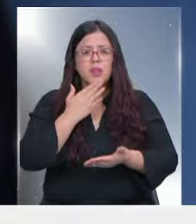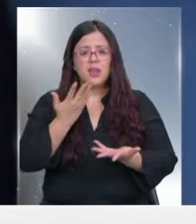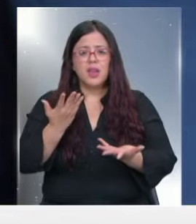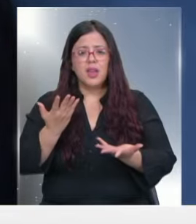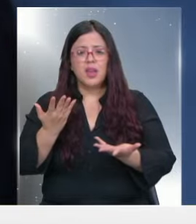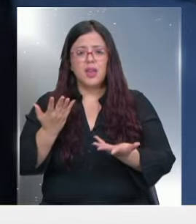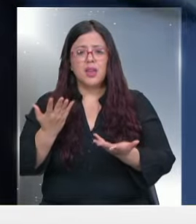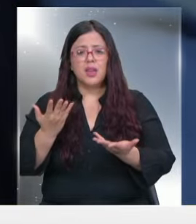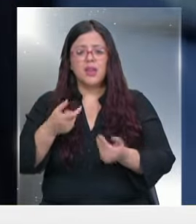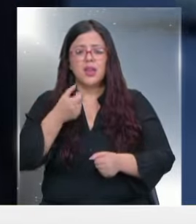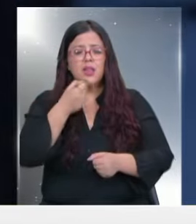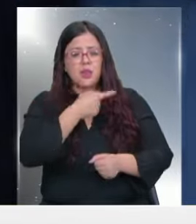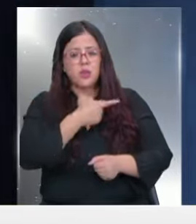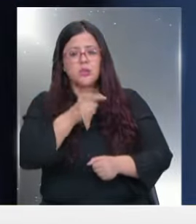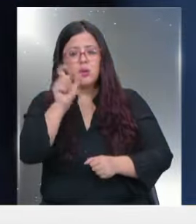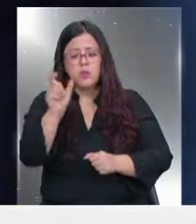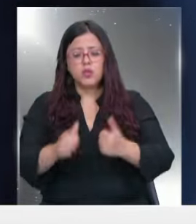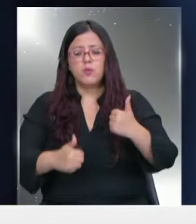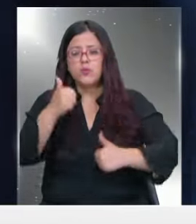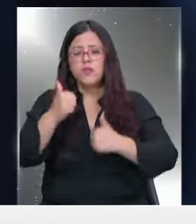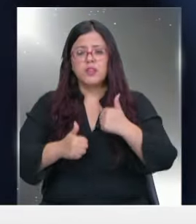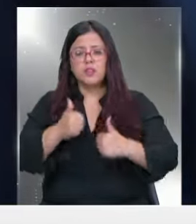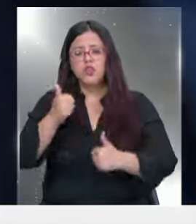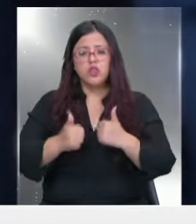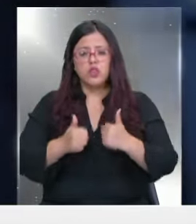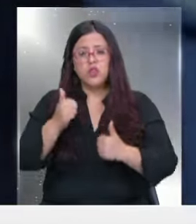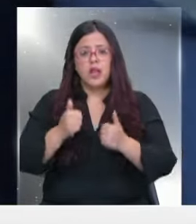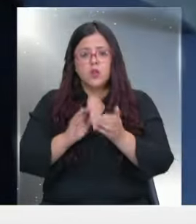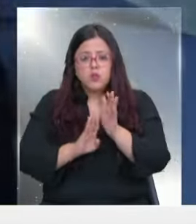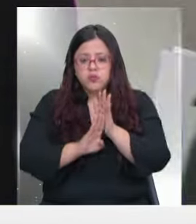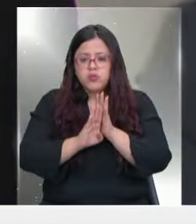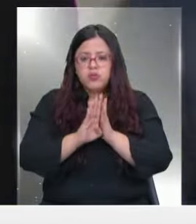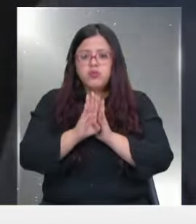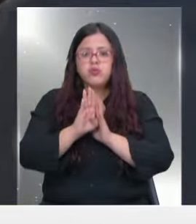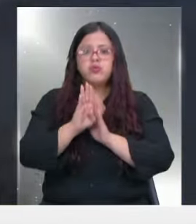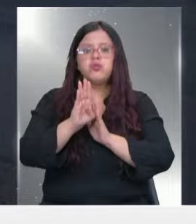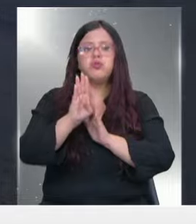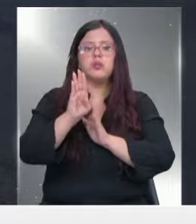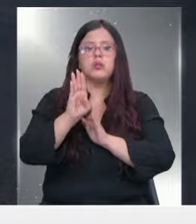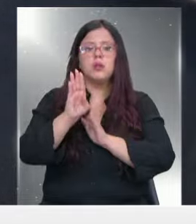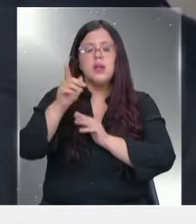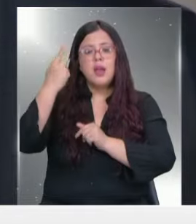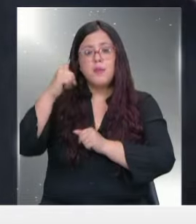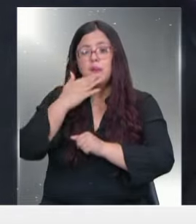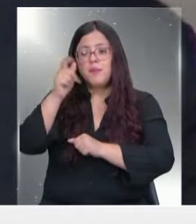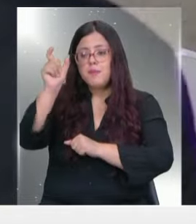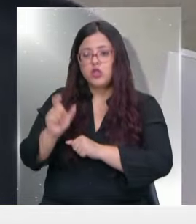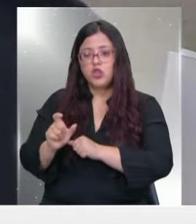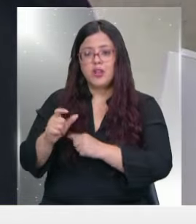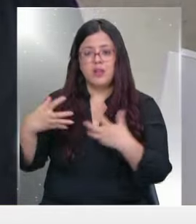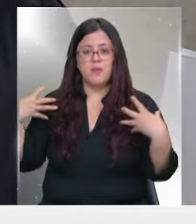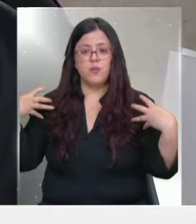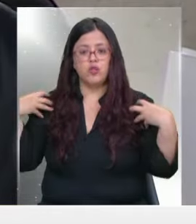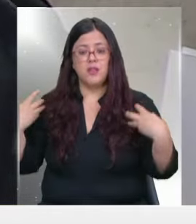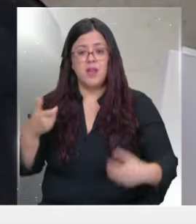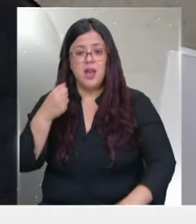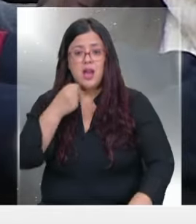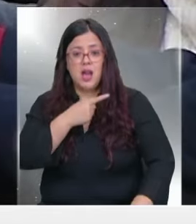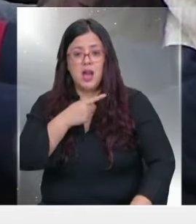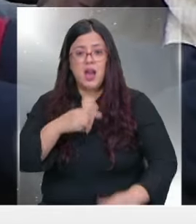historia la denuncia de una profesional cuya carrera iba en alza. En la otra cara, el acusado, una de las figuras